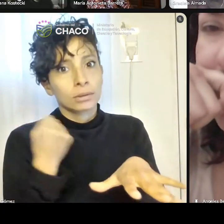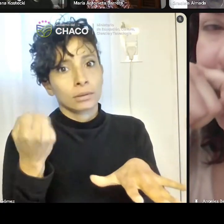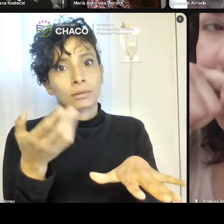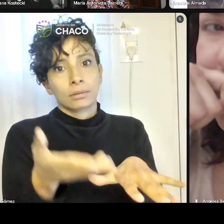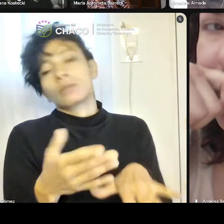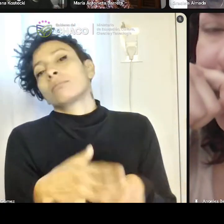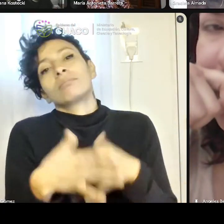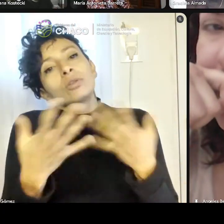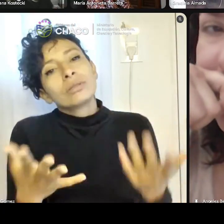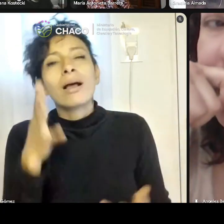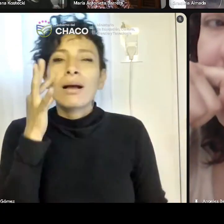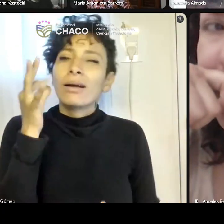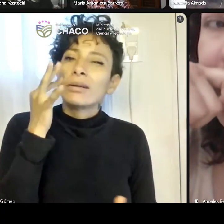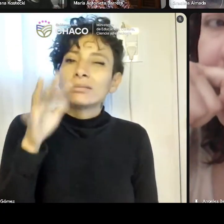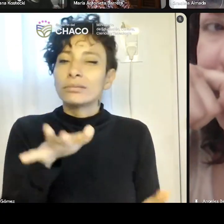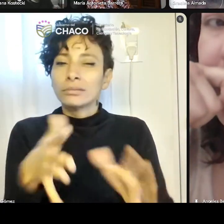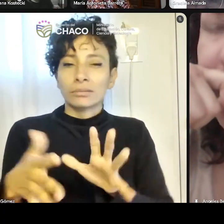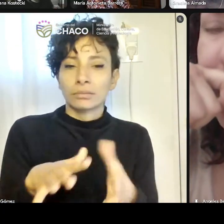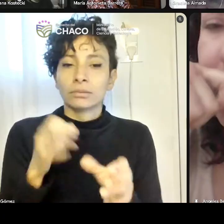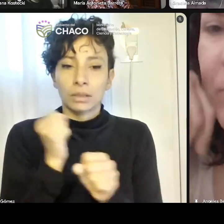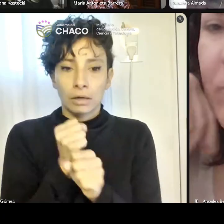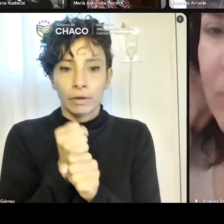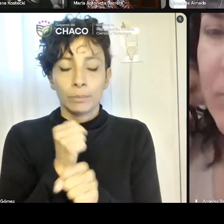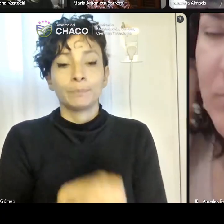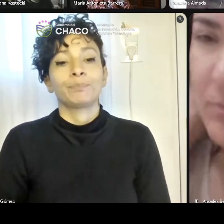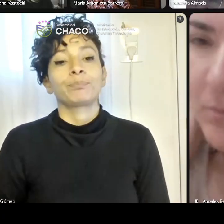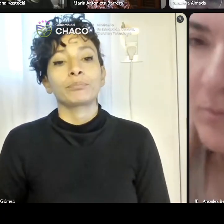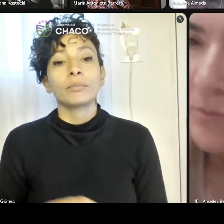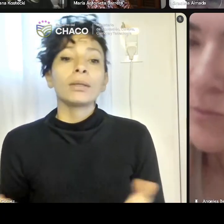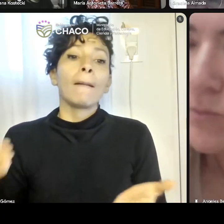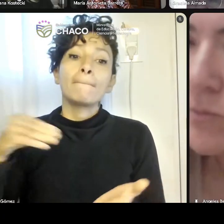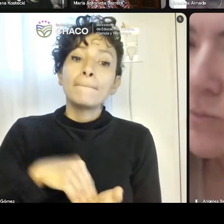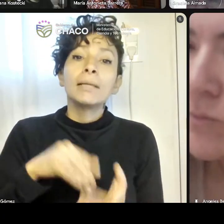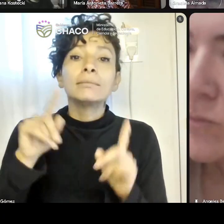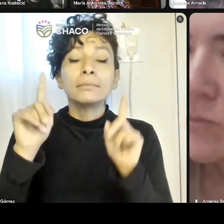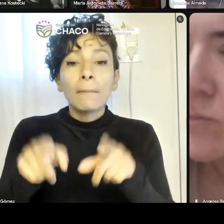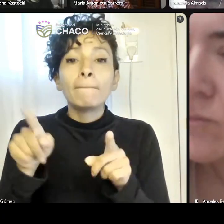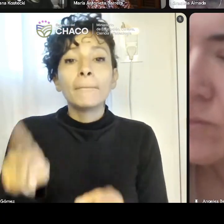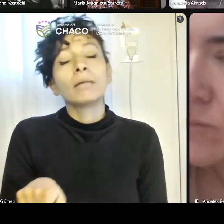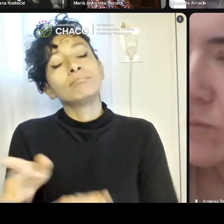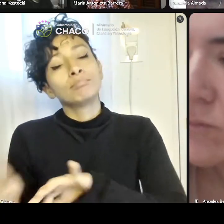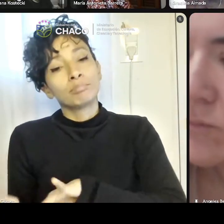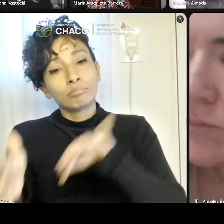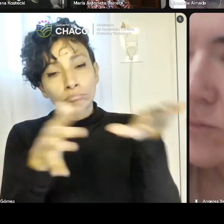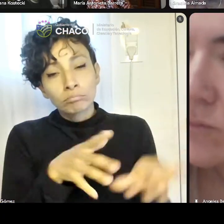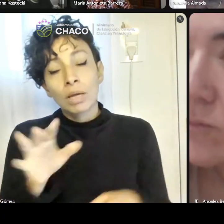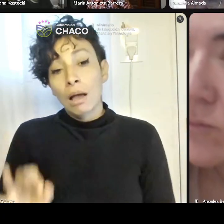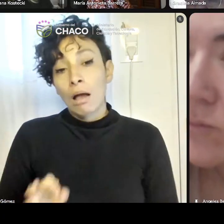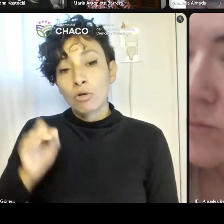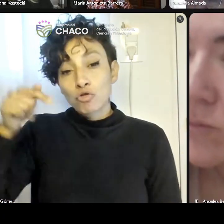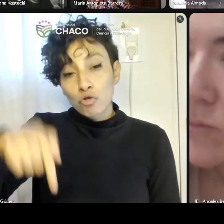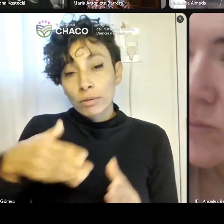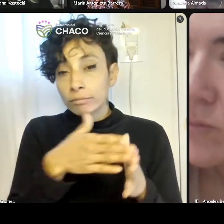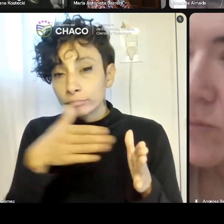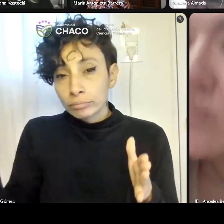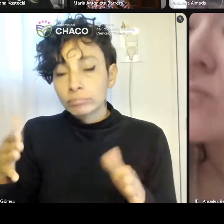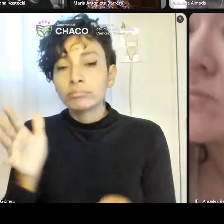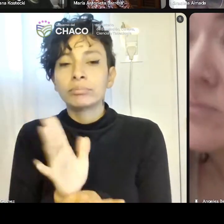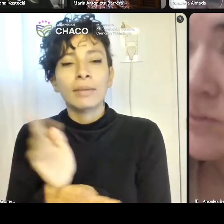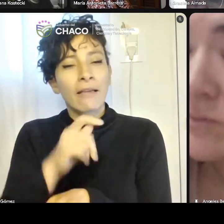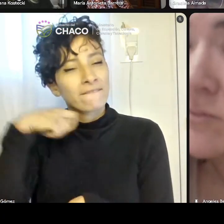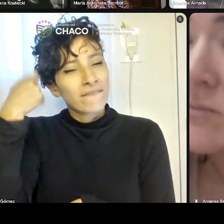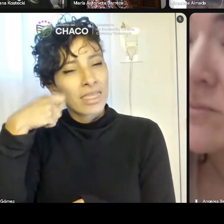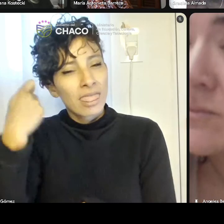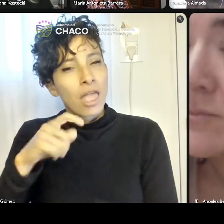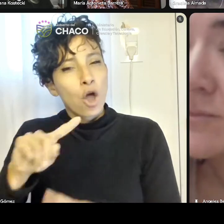vamos trabajando. Y también hacemos, este año tenemos la propuesta de trabajar pequeños videos